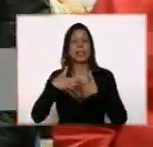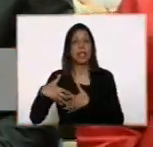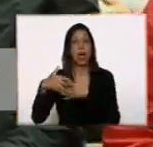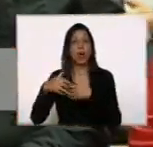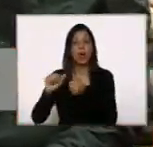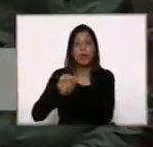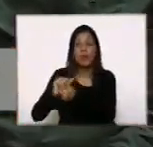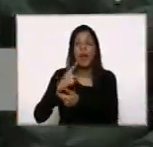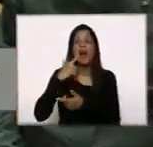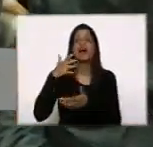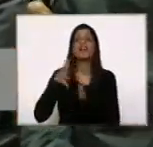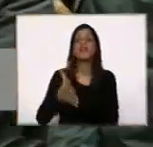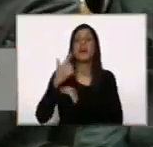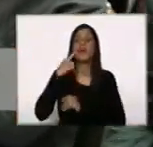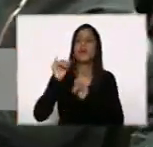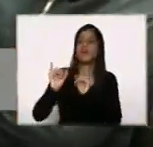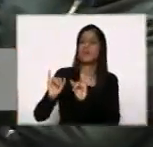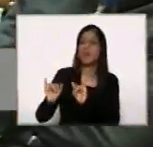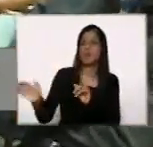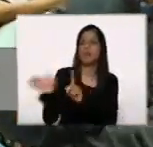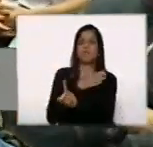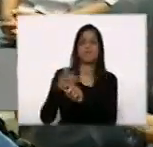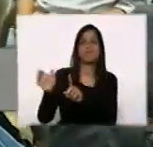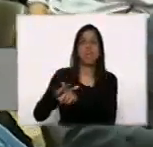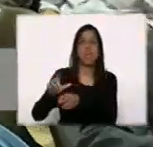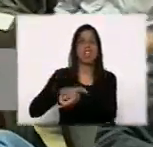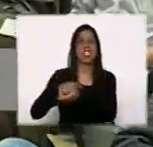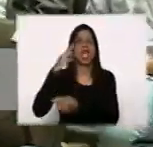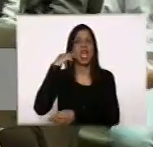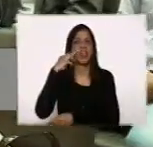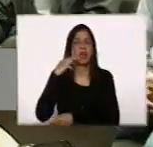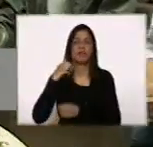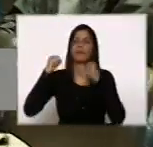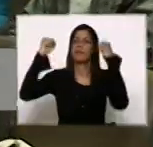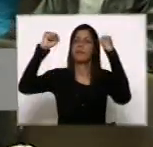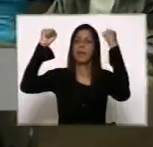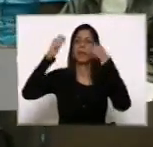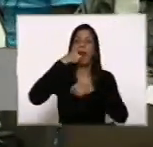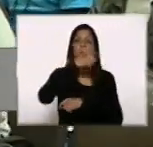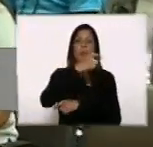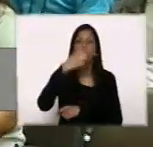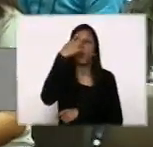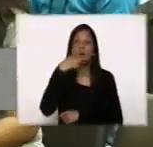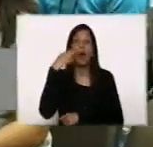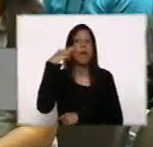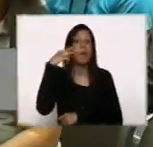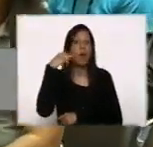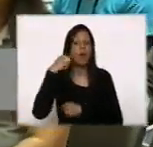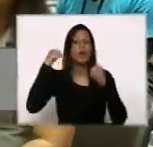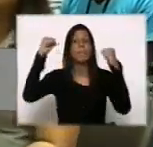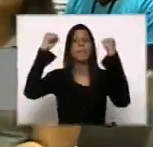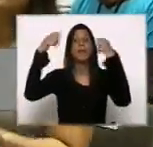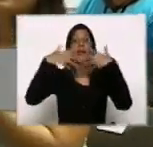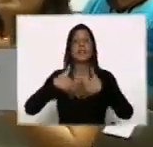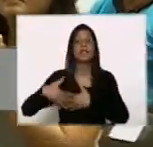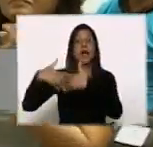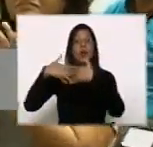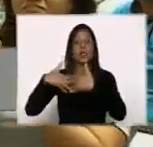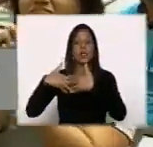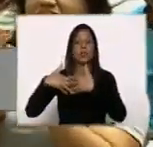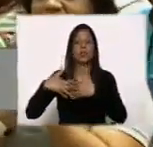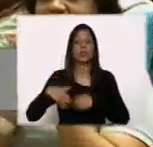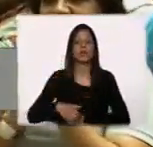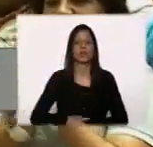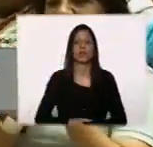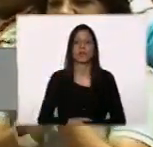negro maltratado por ellos mismos, por el racismo que hay allá. Viva el pueblo pobre y el pueblo negro de Estados Unidos, de Norteamérica. ¿Ves? No tenemos